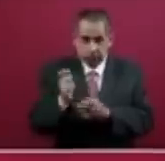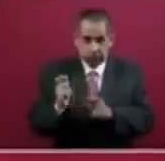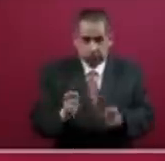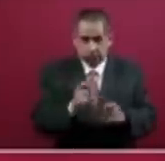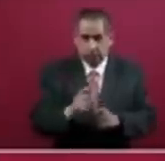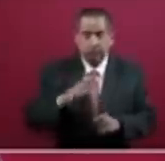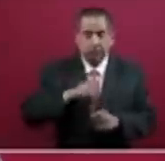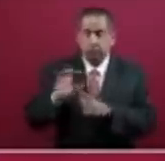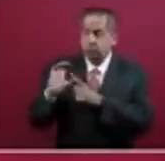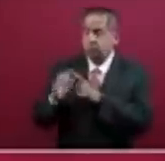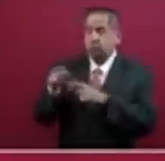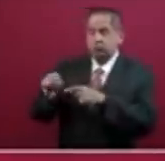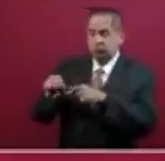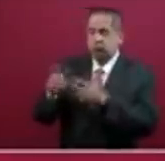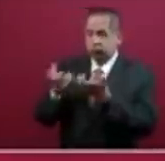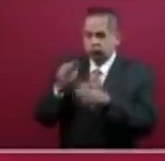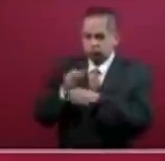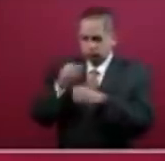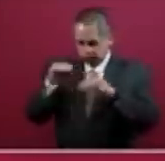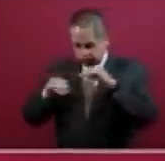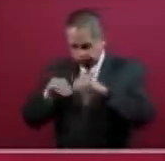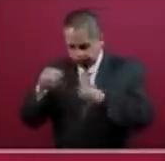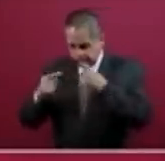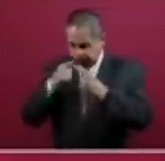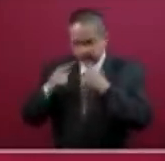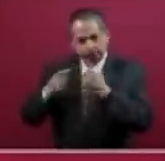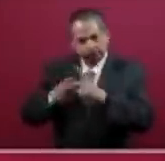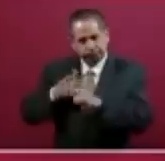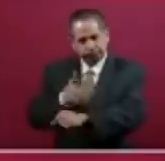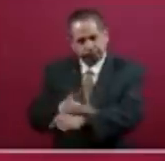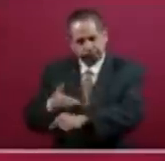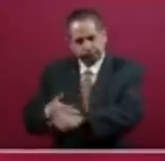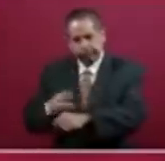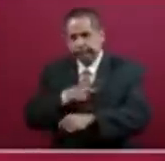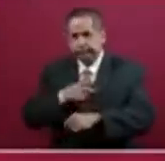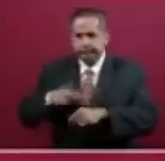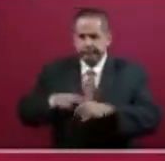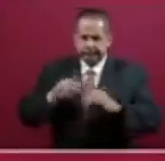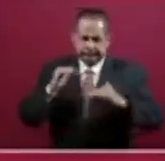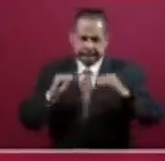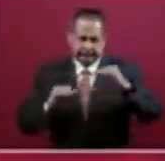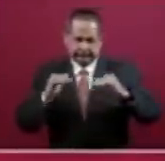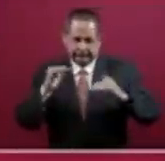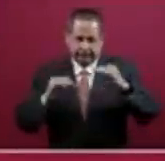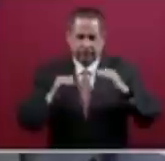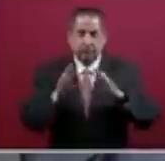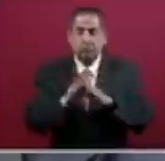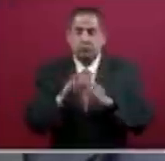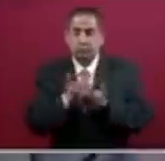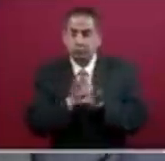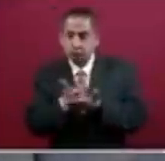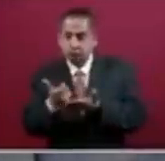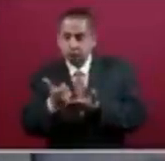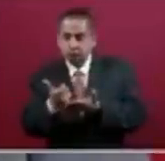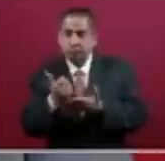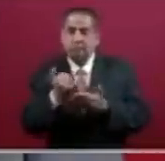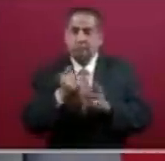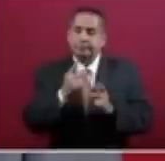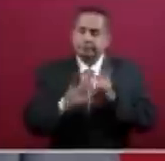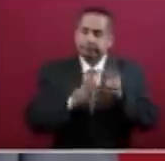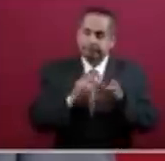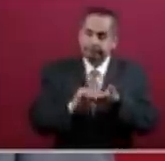ya hay una comisión que está trabajando en esto, porque tenemos que buscar el equilibrio entre prestaciones y salario.